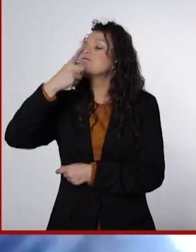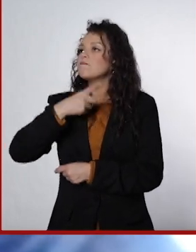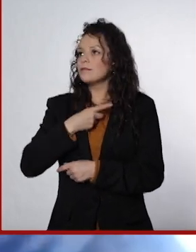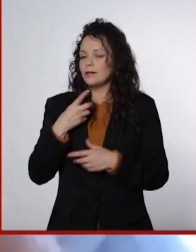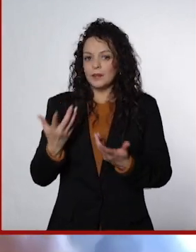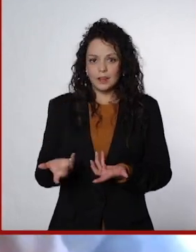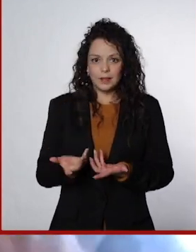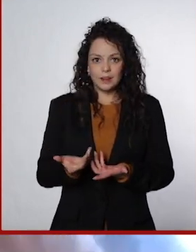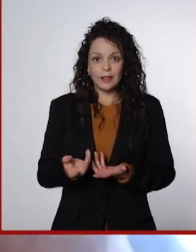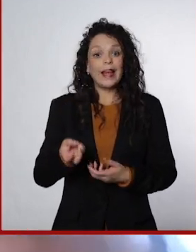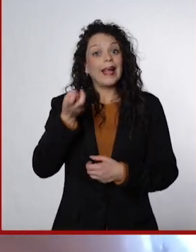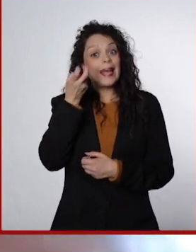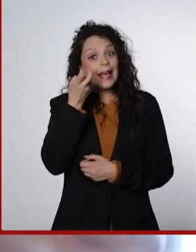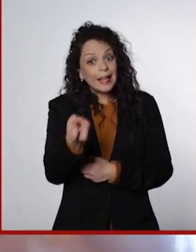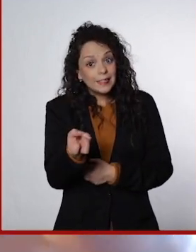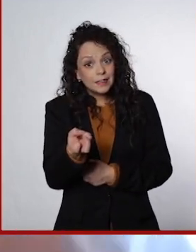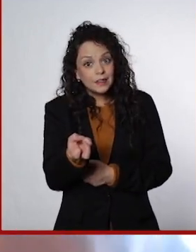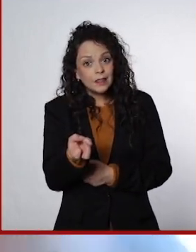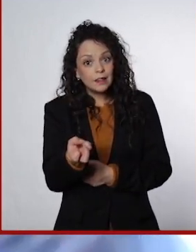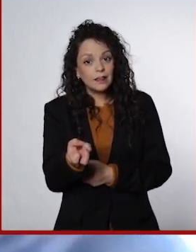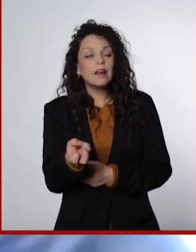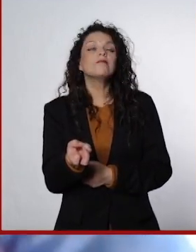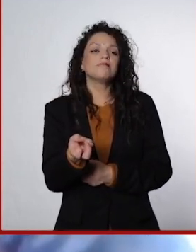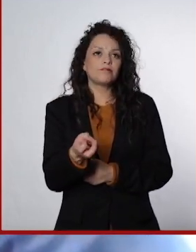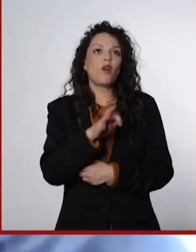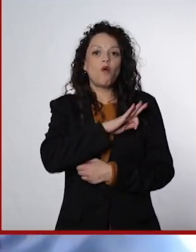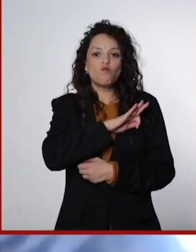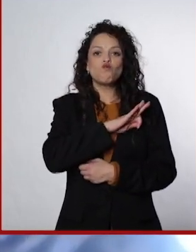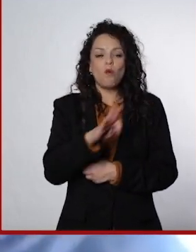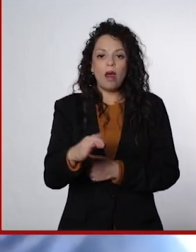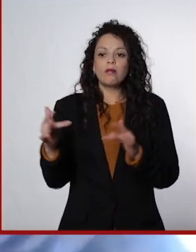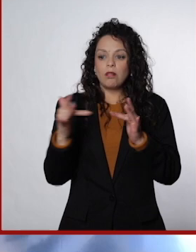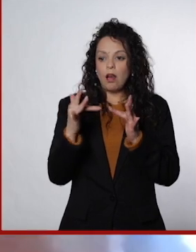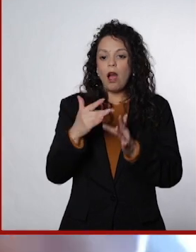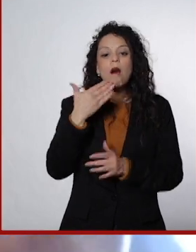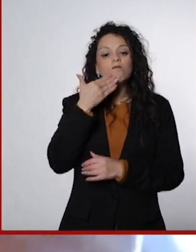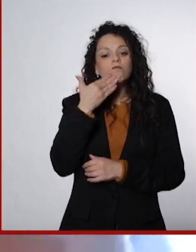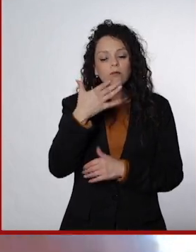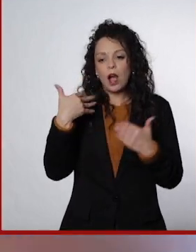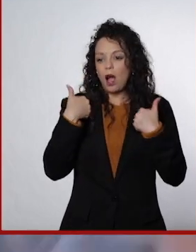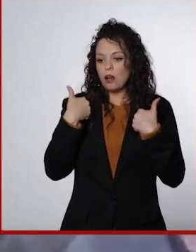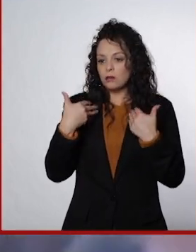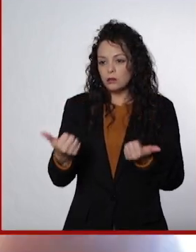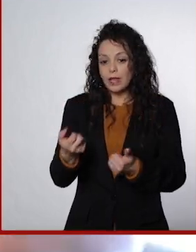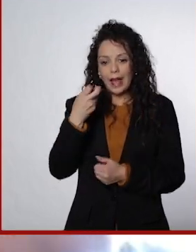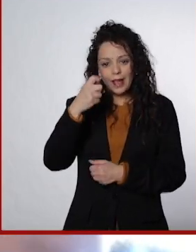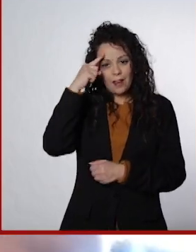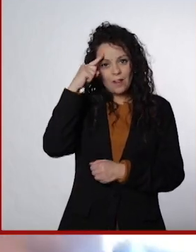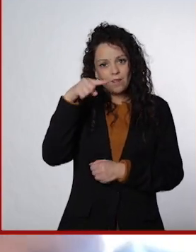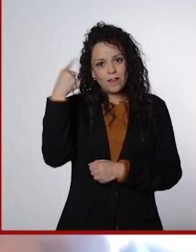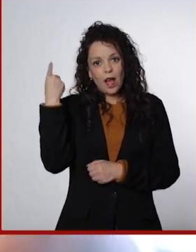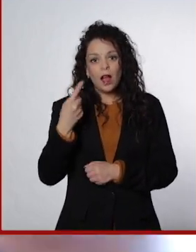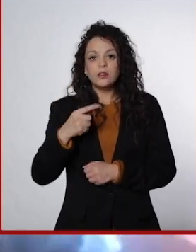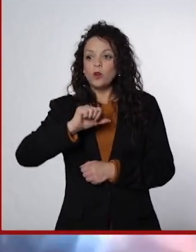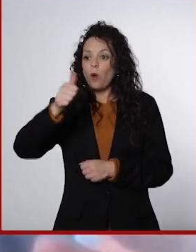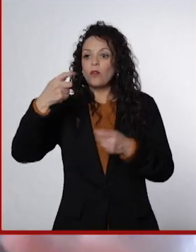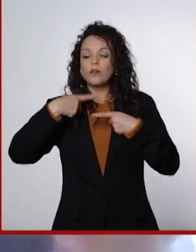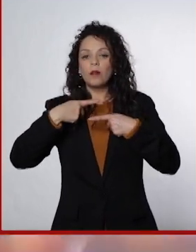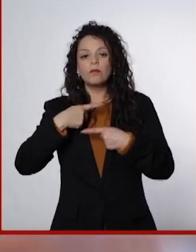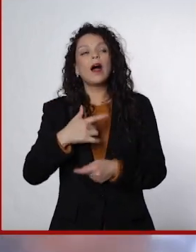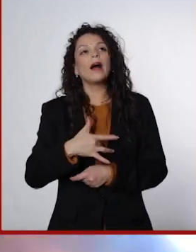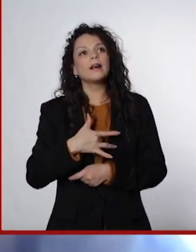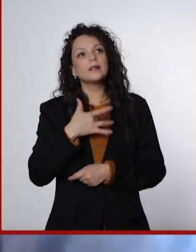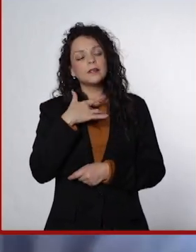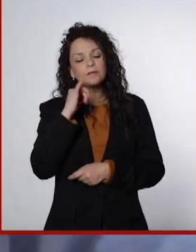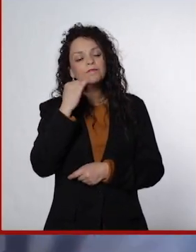necesitará. Y desde ahí entonces contacto empática y compasivamente con el otro y por añadidura también el otro se puede abrir más